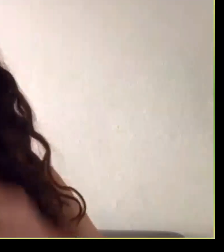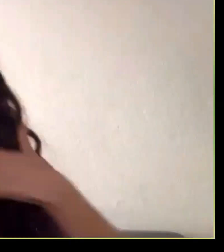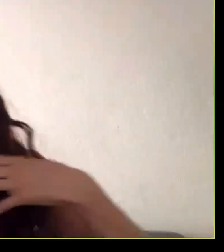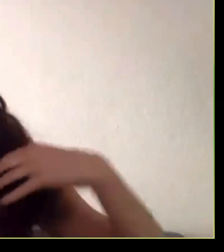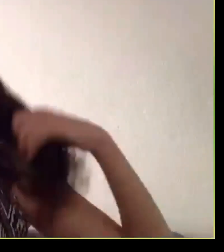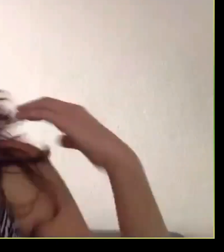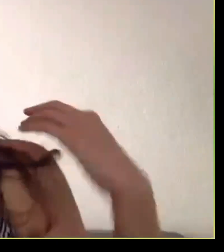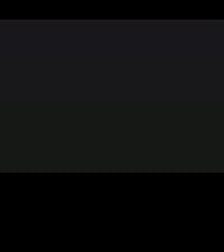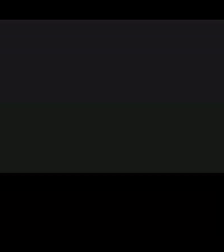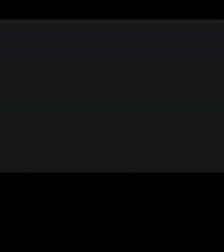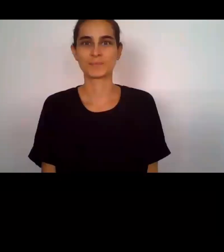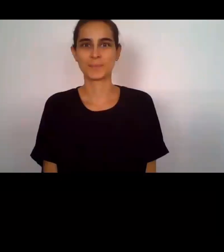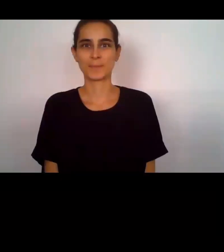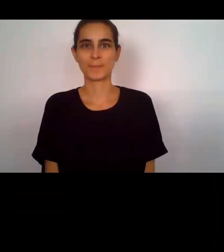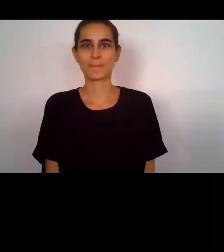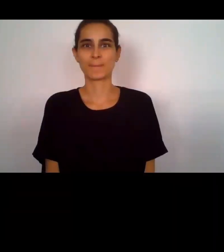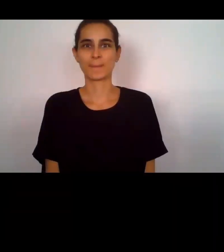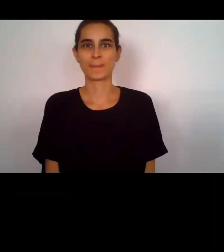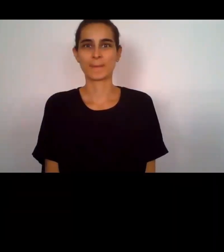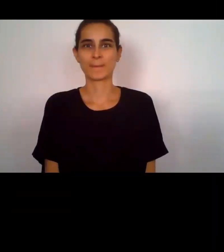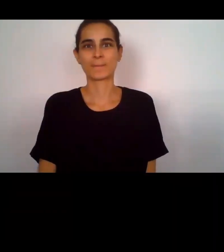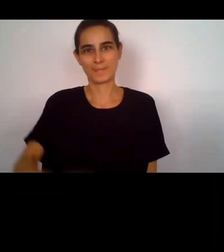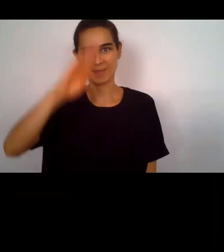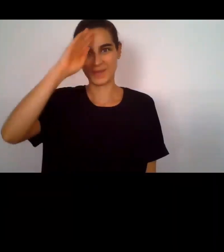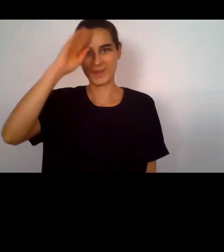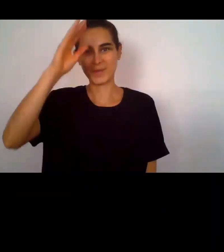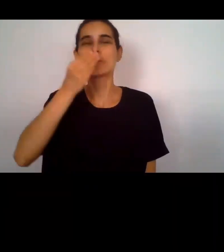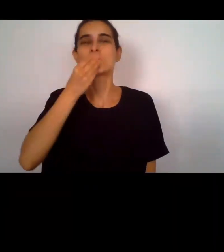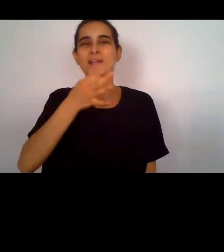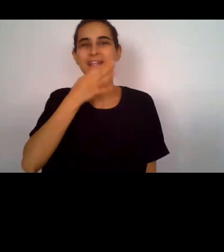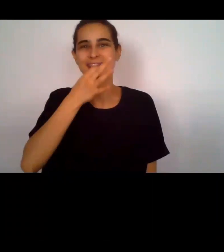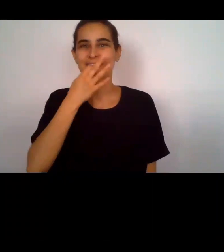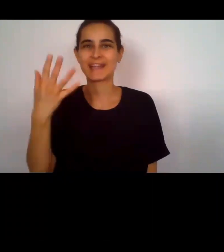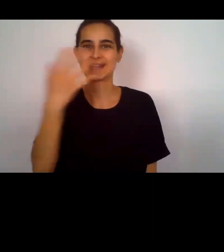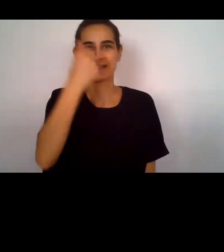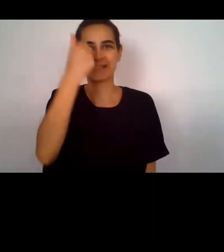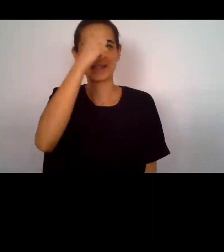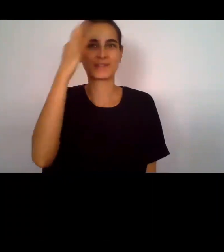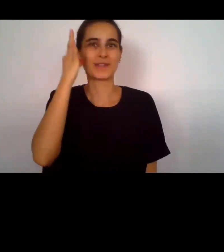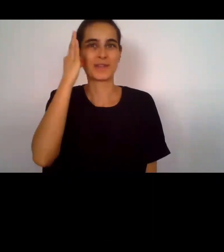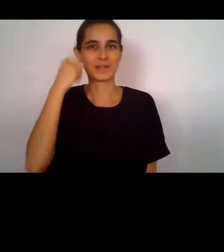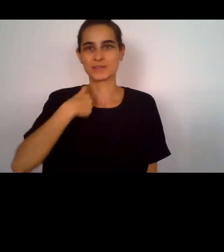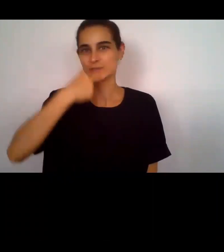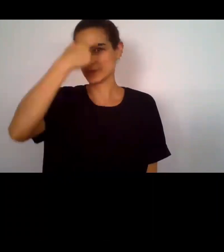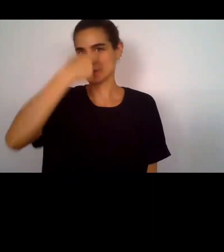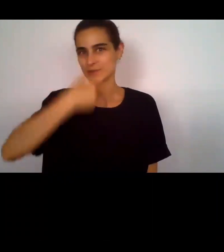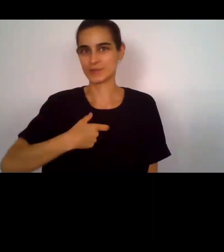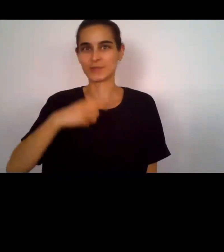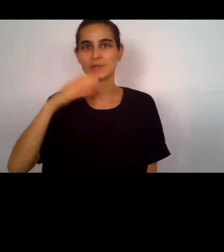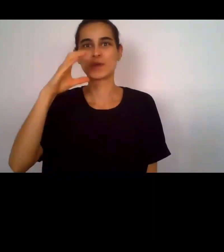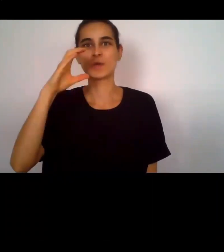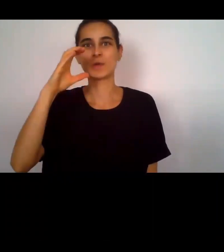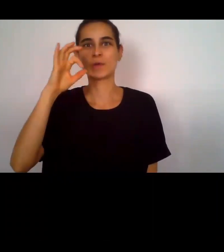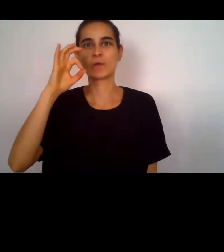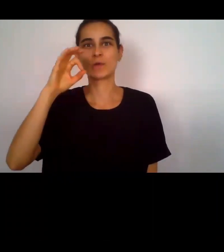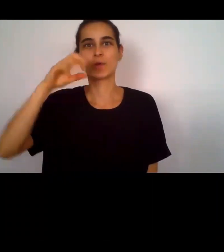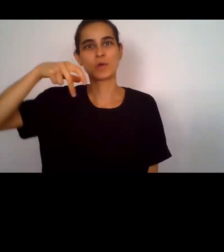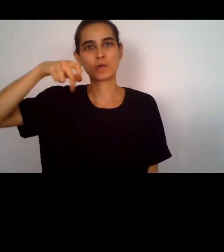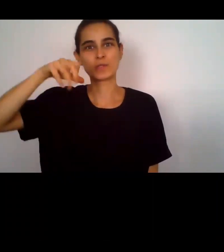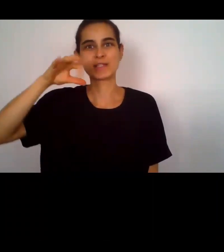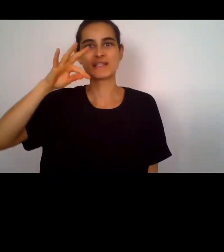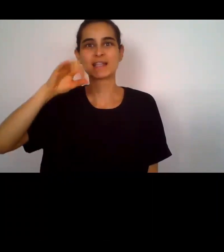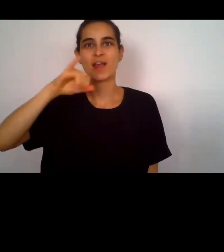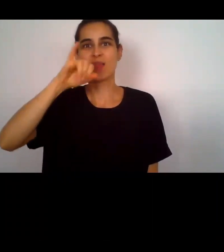Hola, buenas tardes a todos y todas. Yo soy Constanza, algunos ya me conocen,